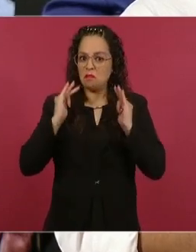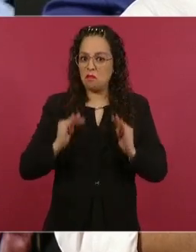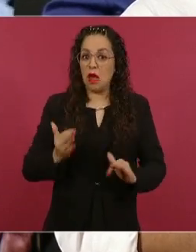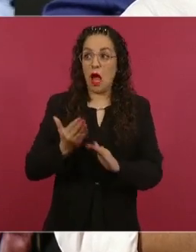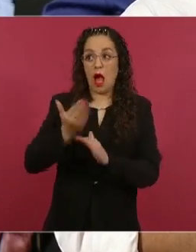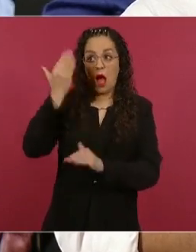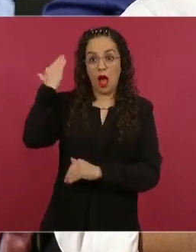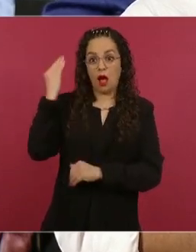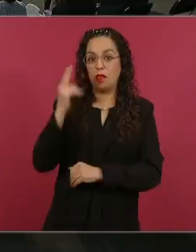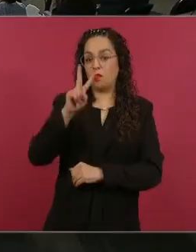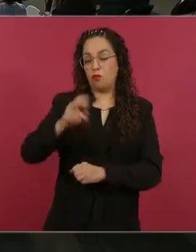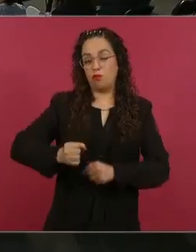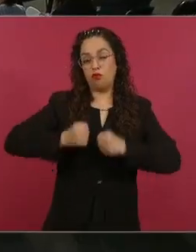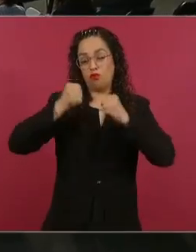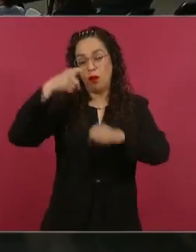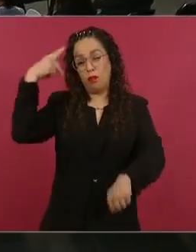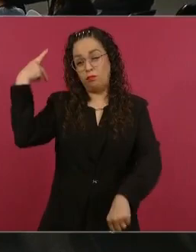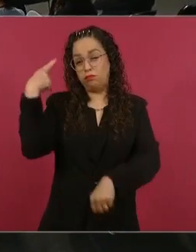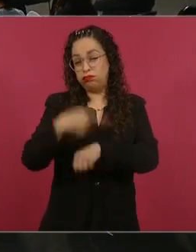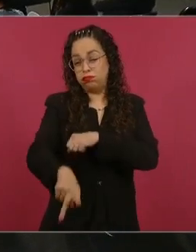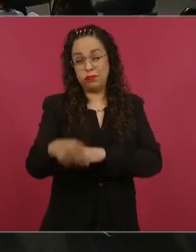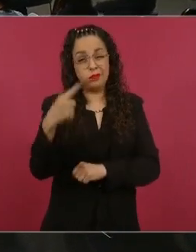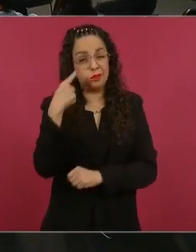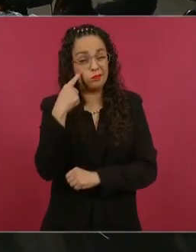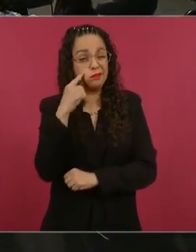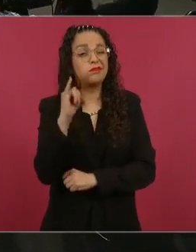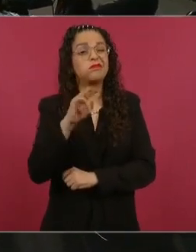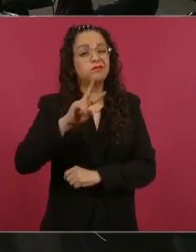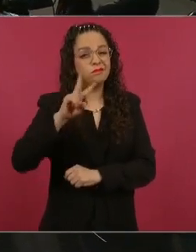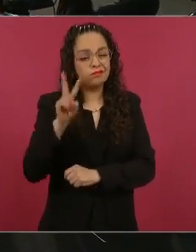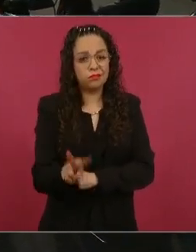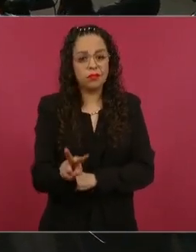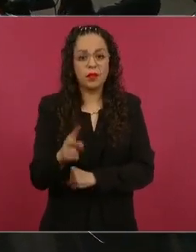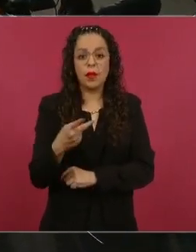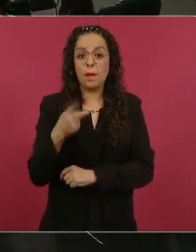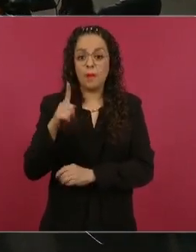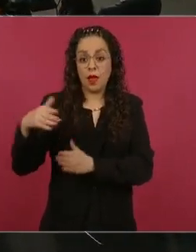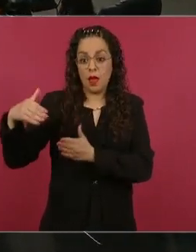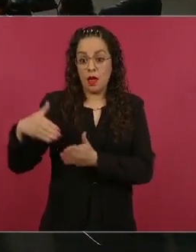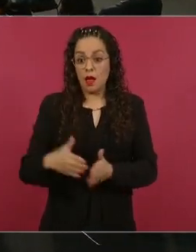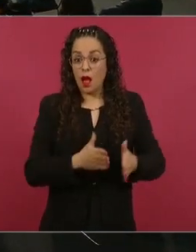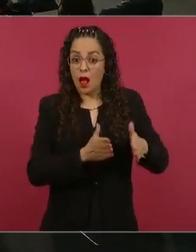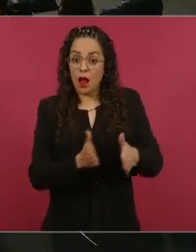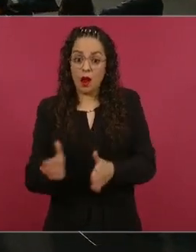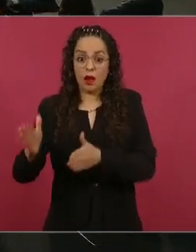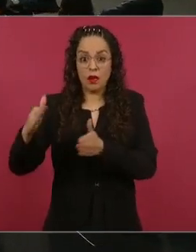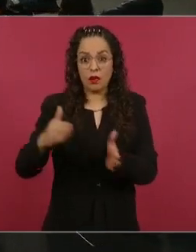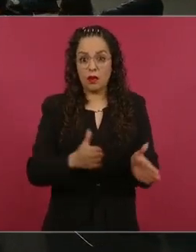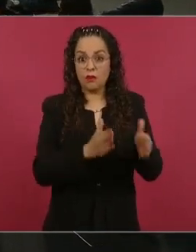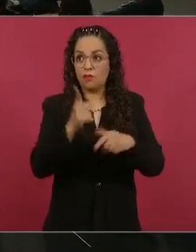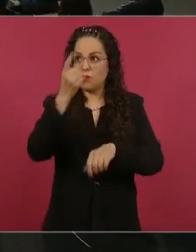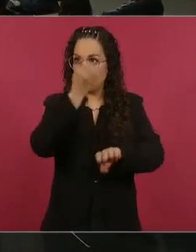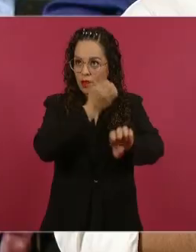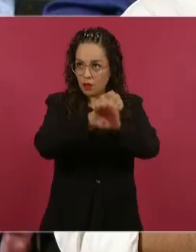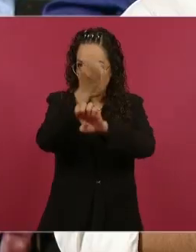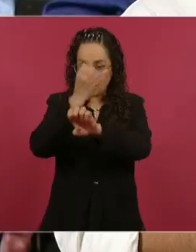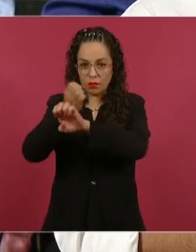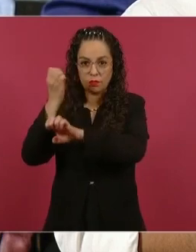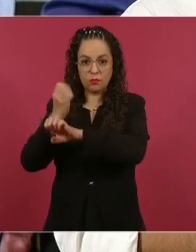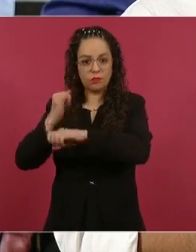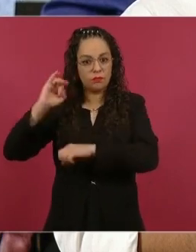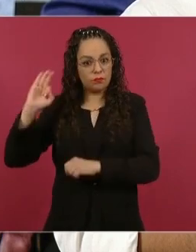demasiado peligroso, pero no así en el interior de las carreteras federales y estatales del